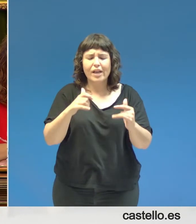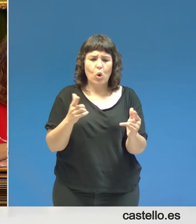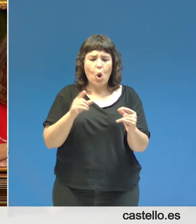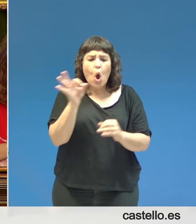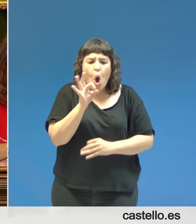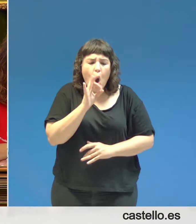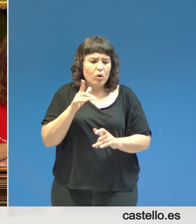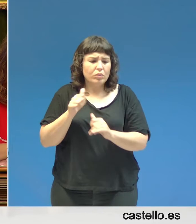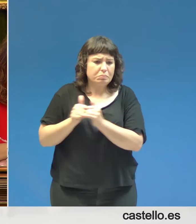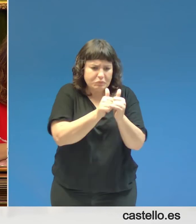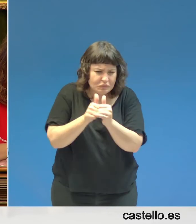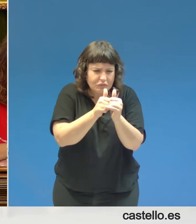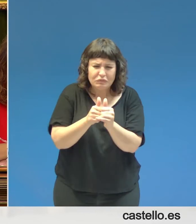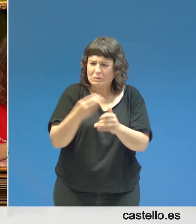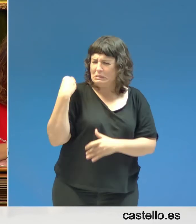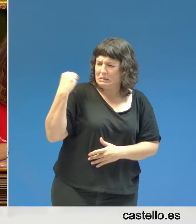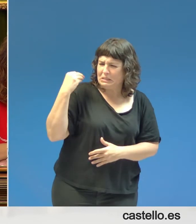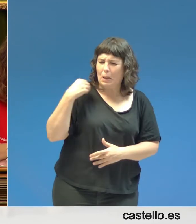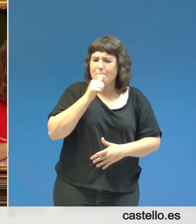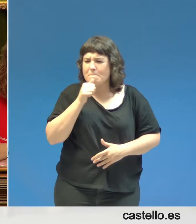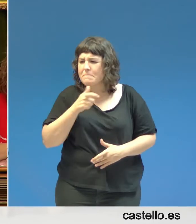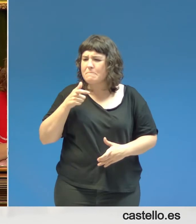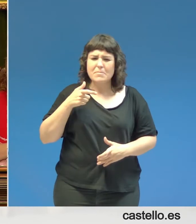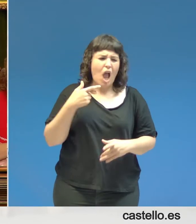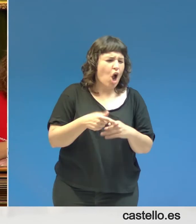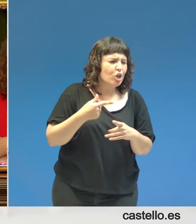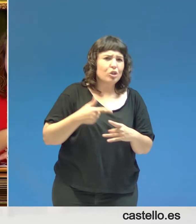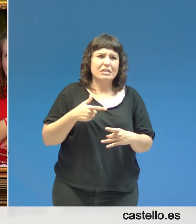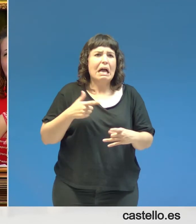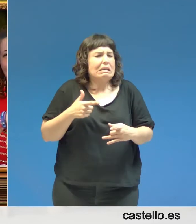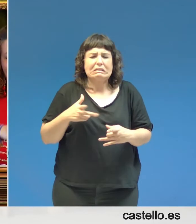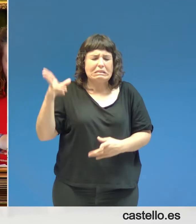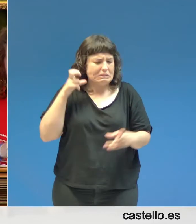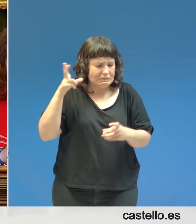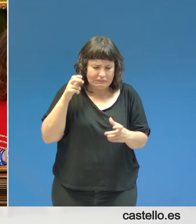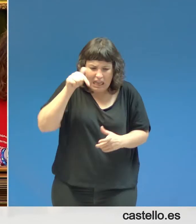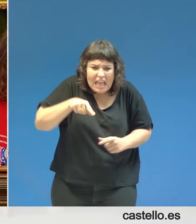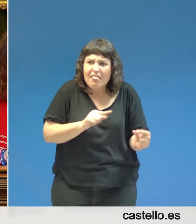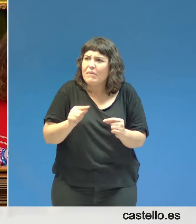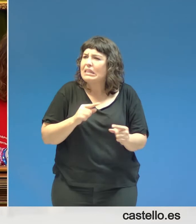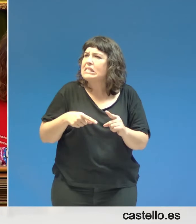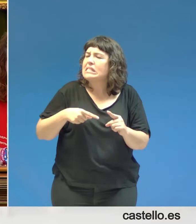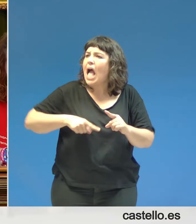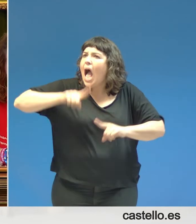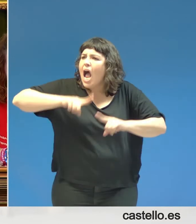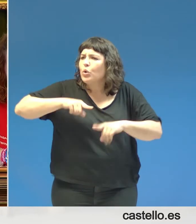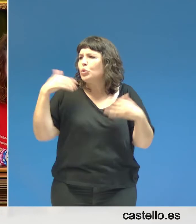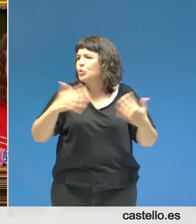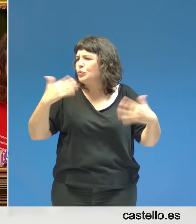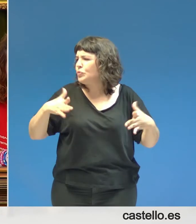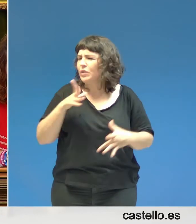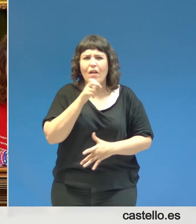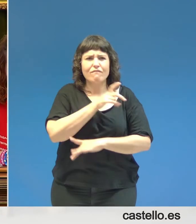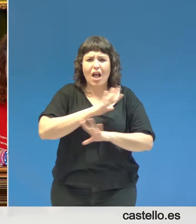intentando sacar declaraciones, comentarios, escuchando aquí algunos debates que, bueno, eran insufribles. Alguno no se ha dormido